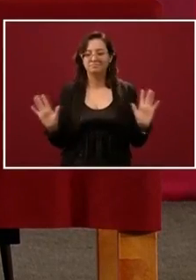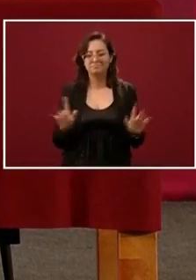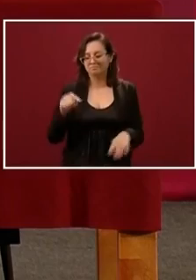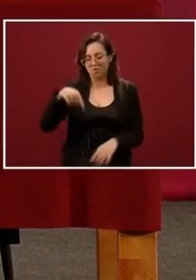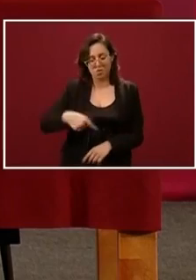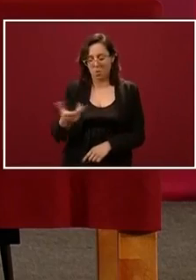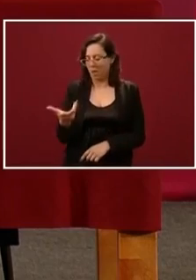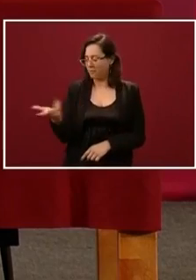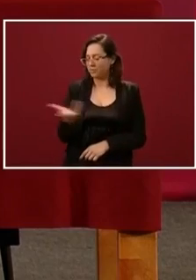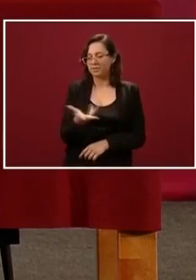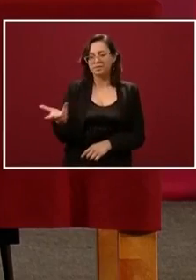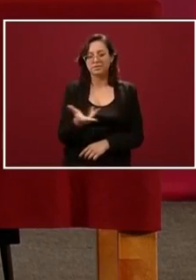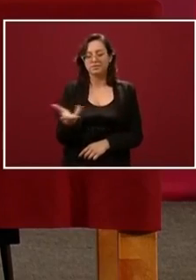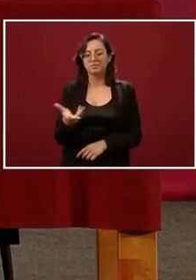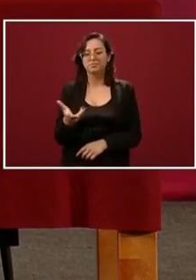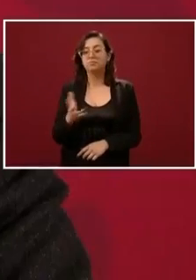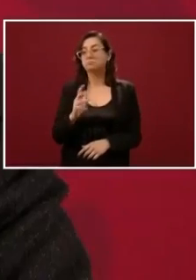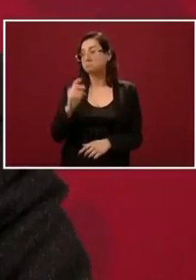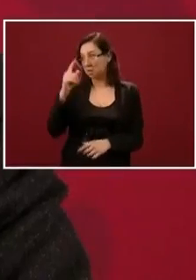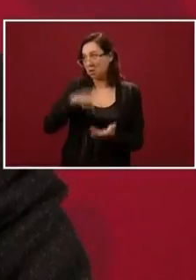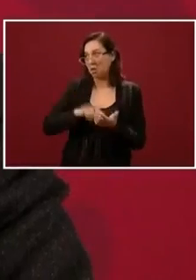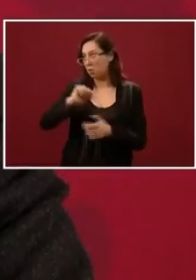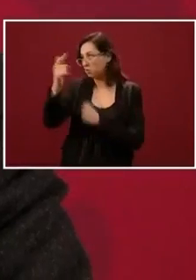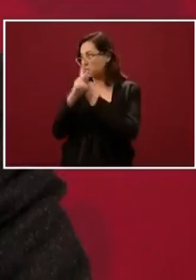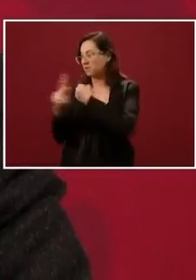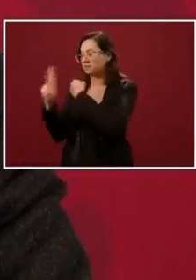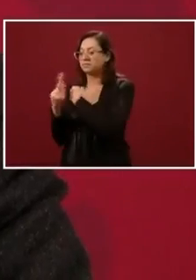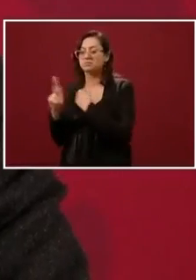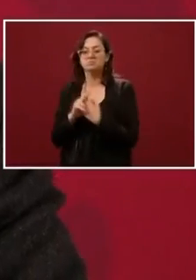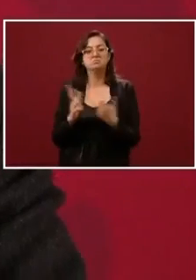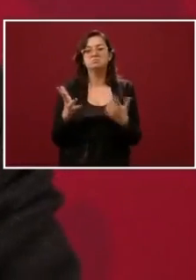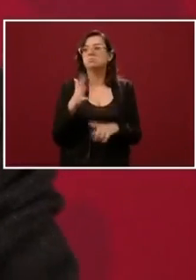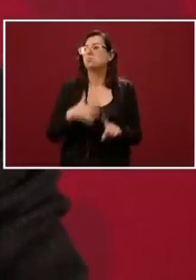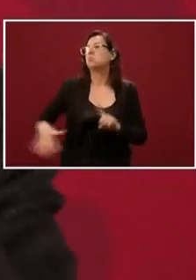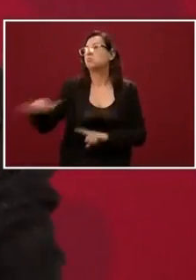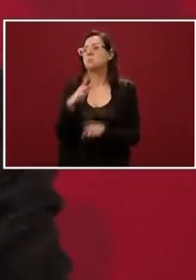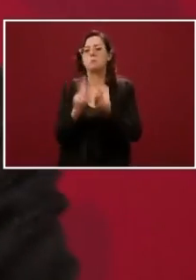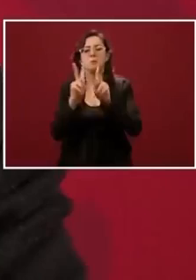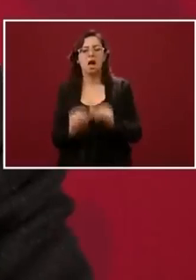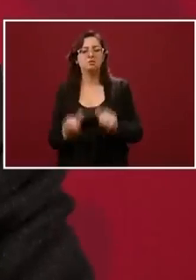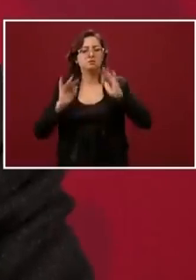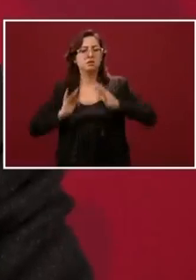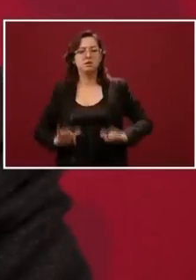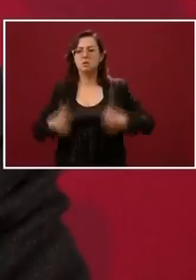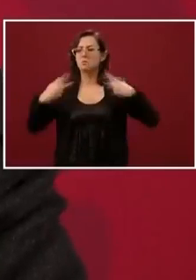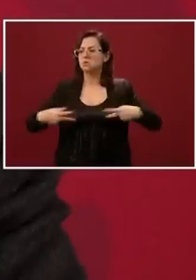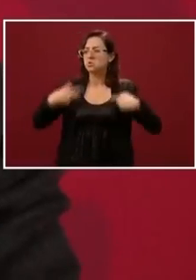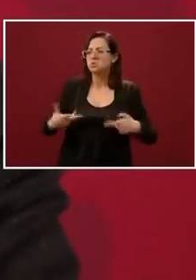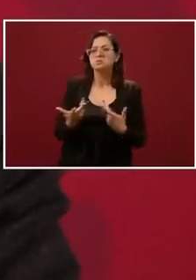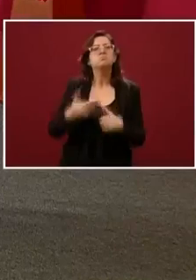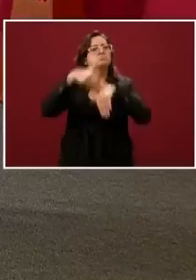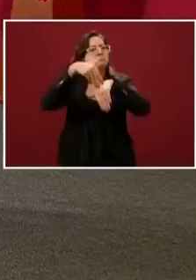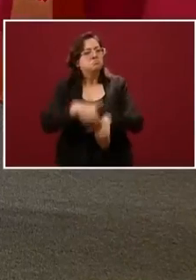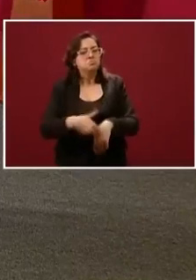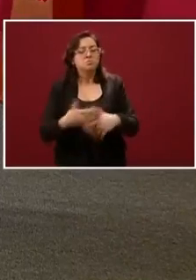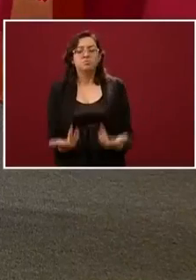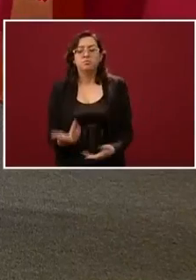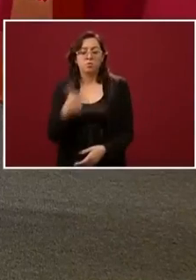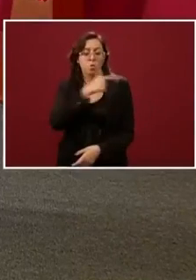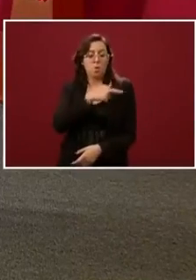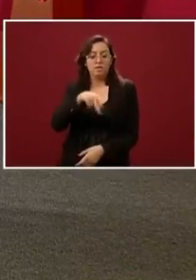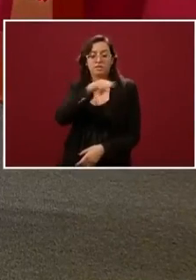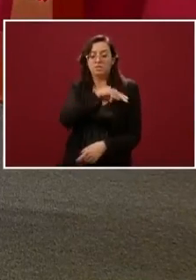y asumo que también de muchos otros países donde reina la paz pública y hay colaboración de la ciudadanía. La Guardia Nacional